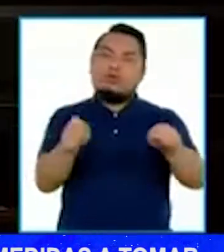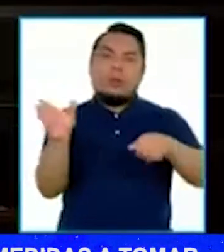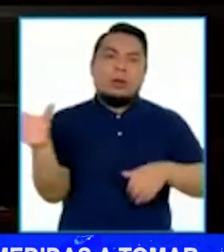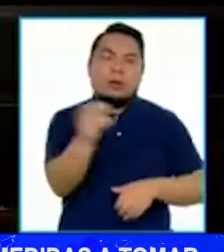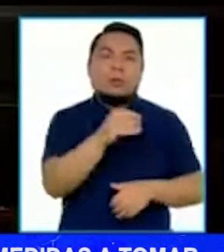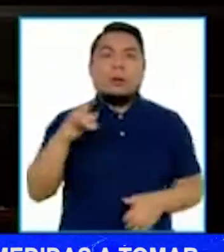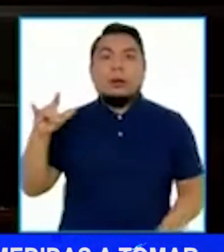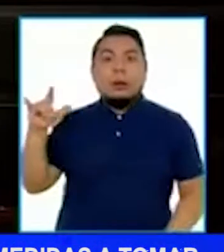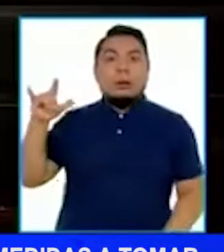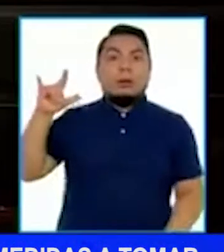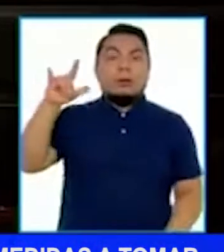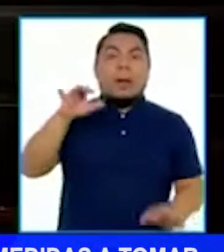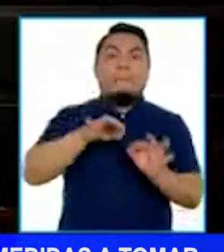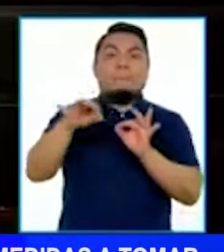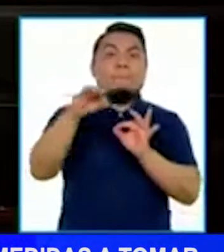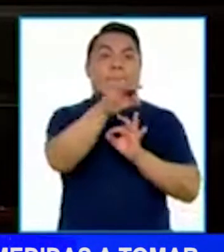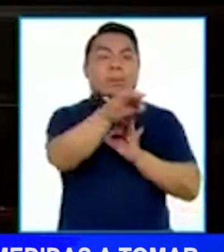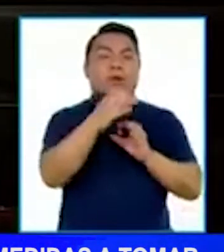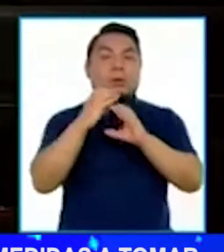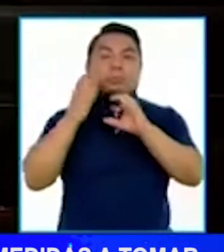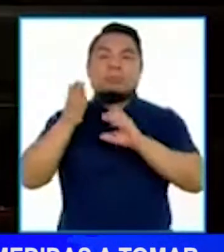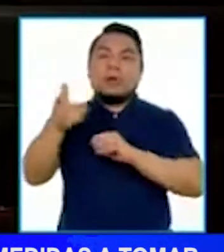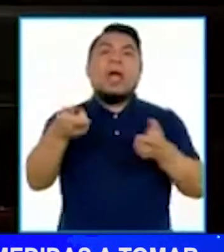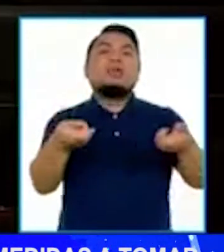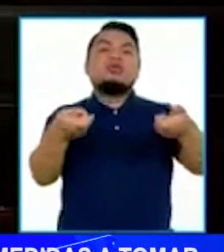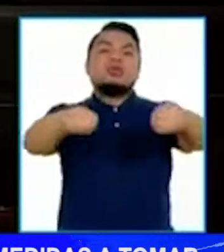terrestre y aéreo interprovincial.